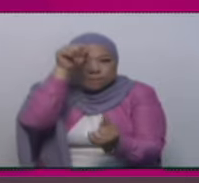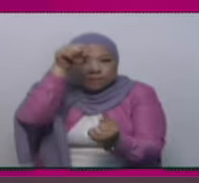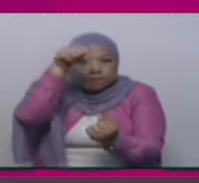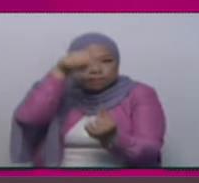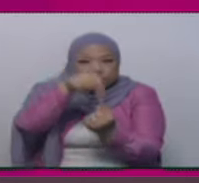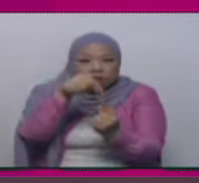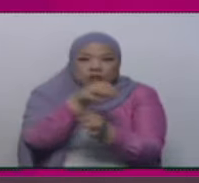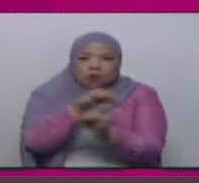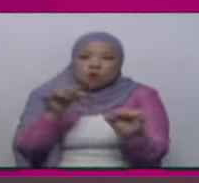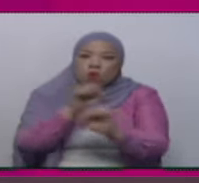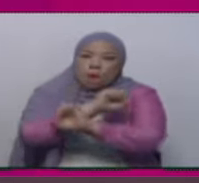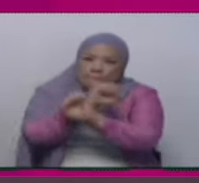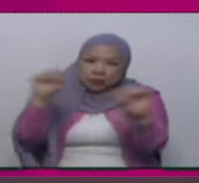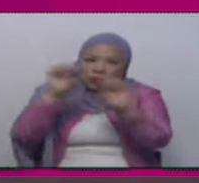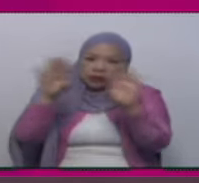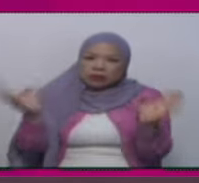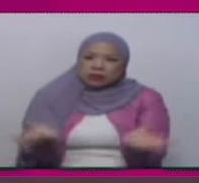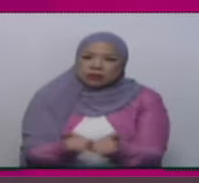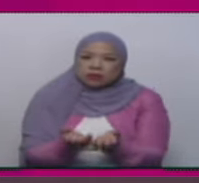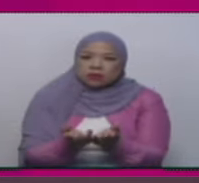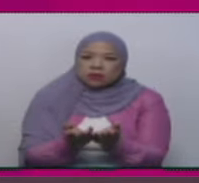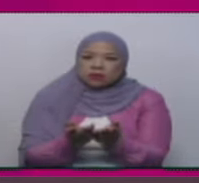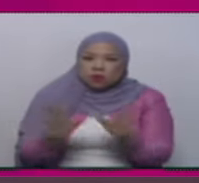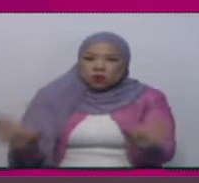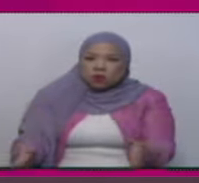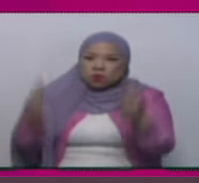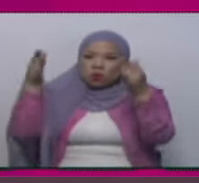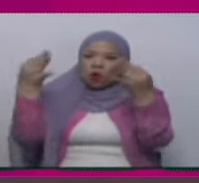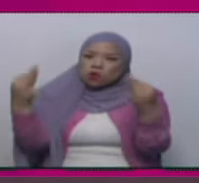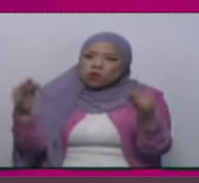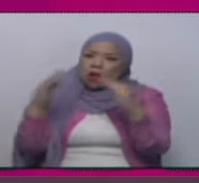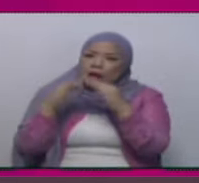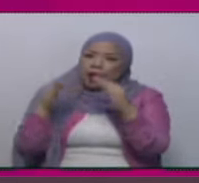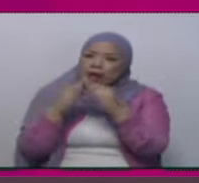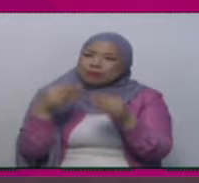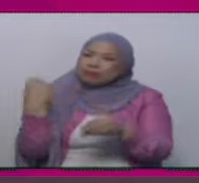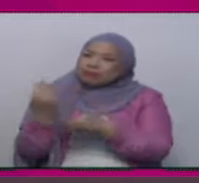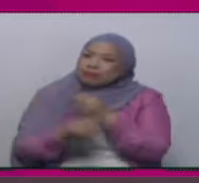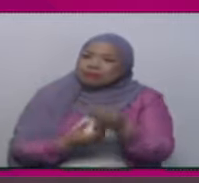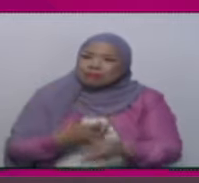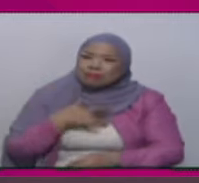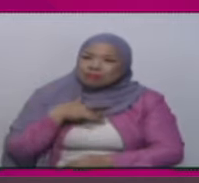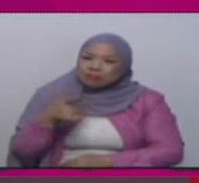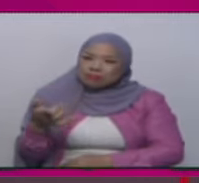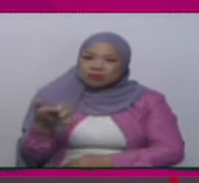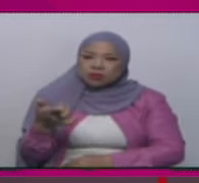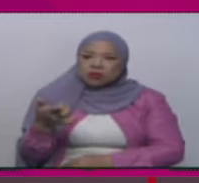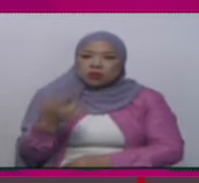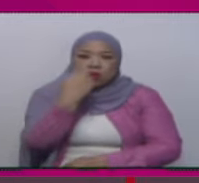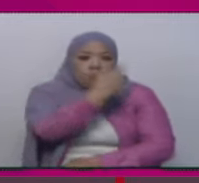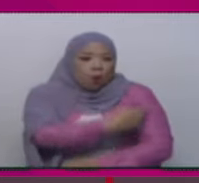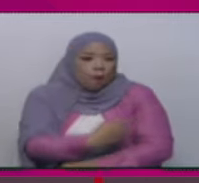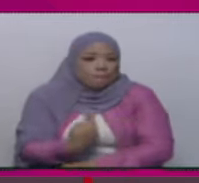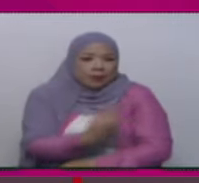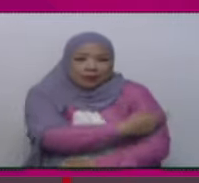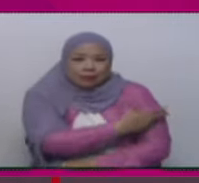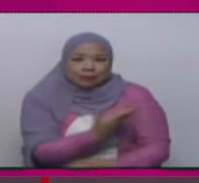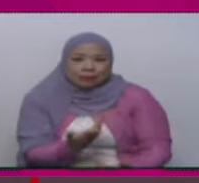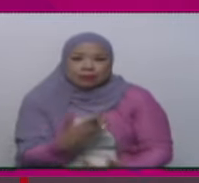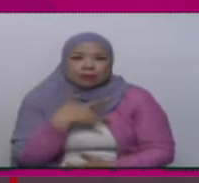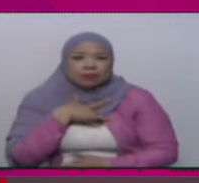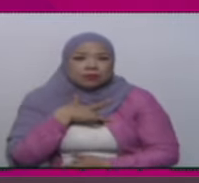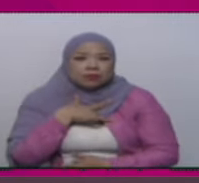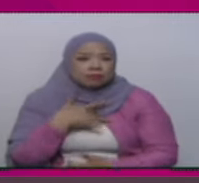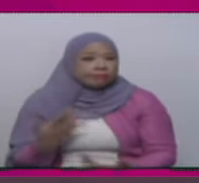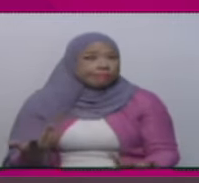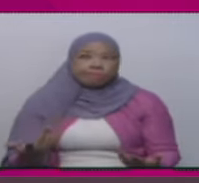más destructivas del mundo a edificios de apartamentos? ¿Cómo se llama eso? O hospitales. Guerra. Eso se